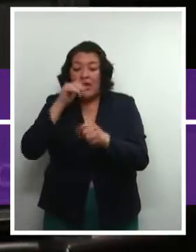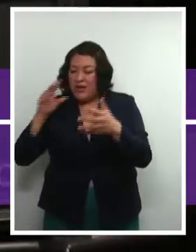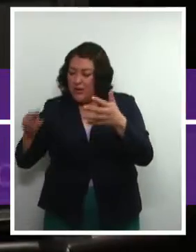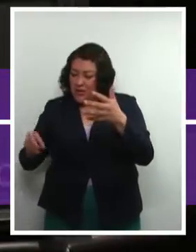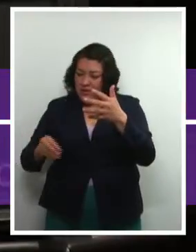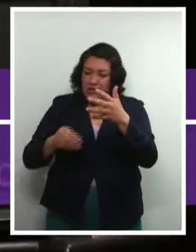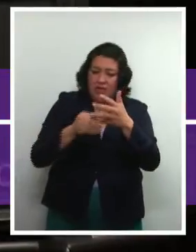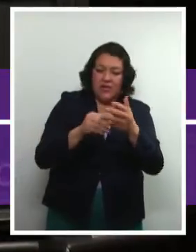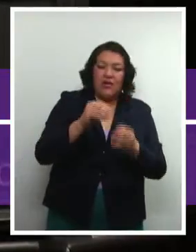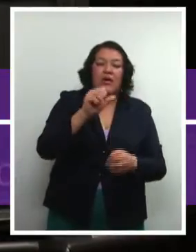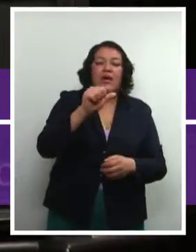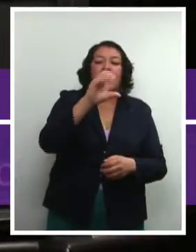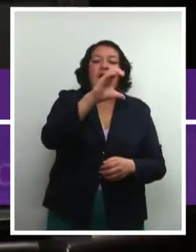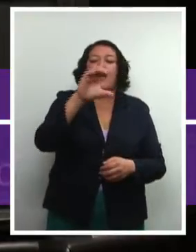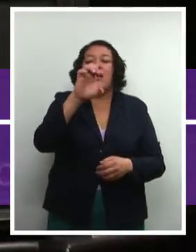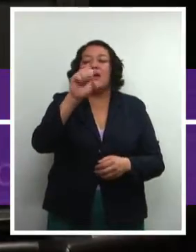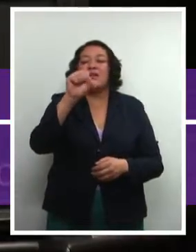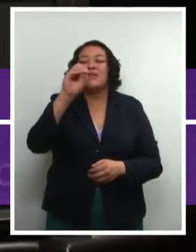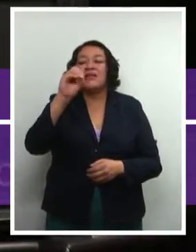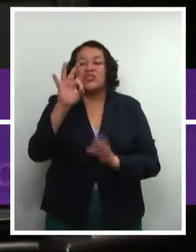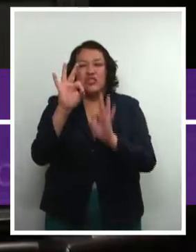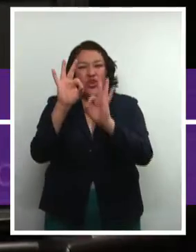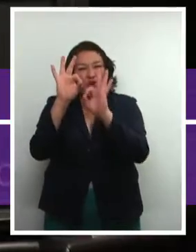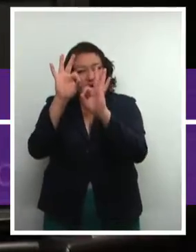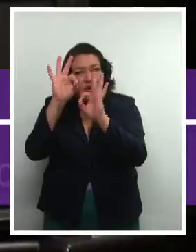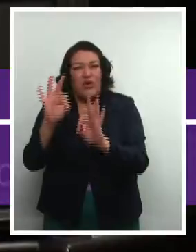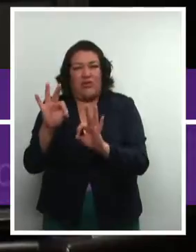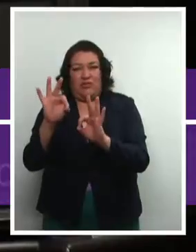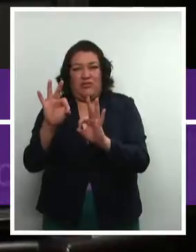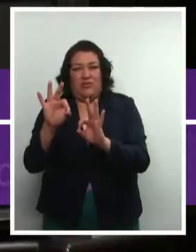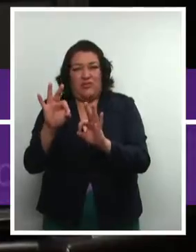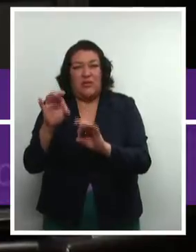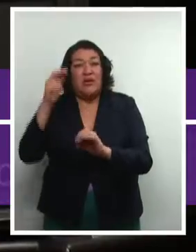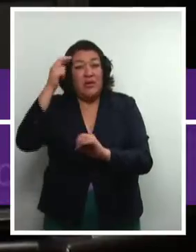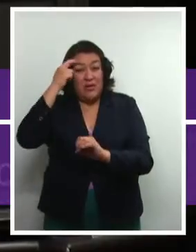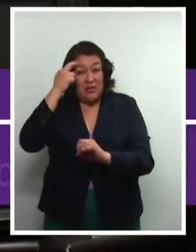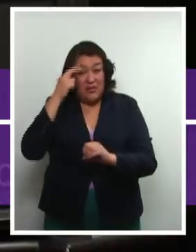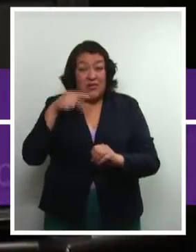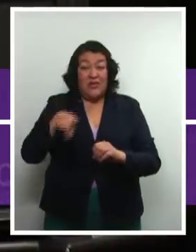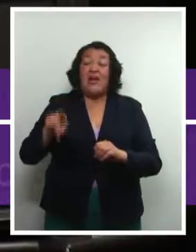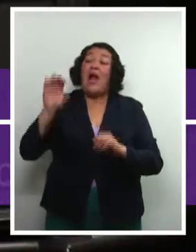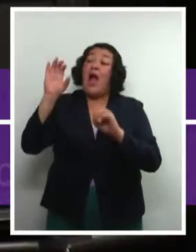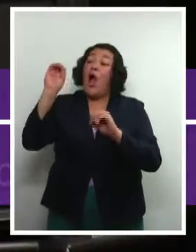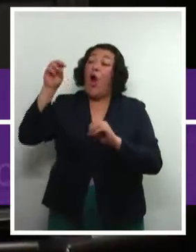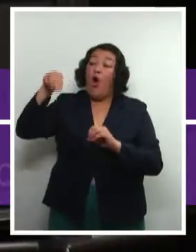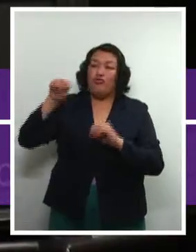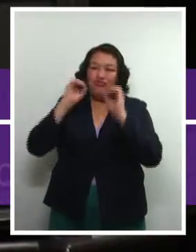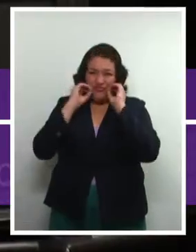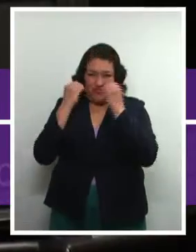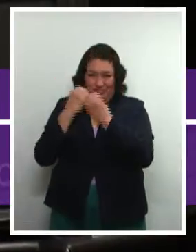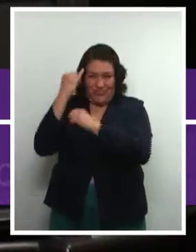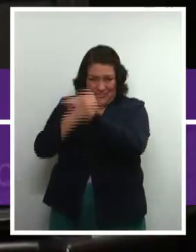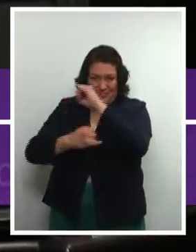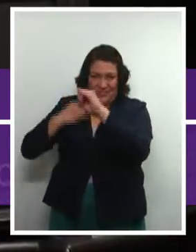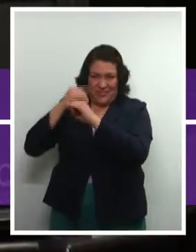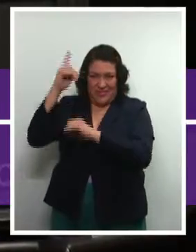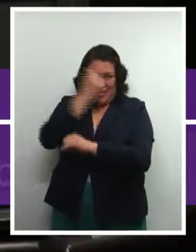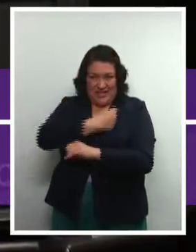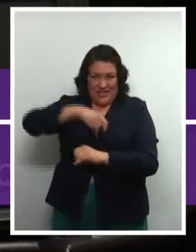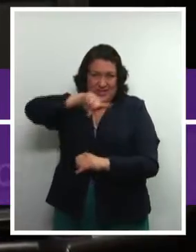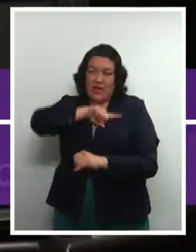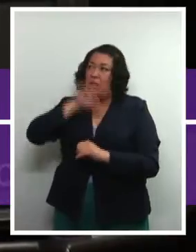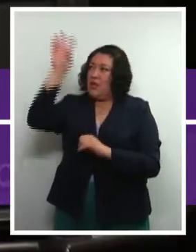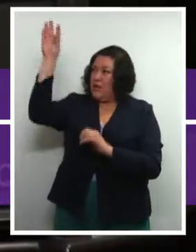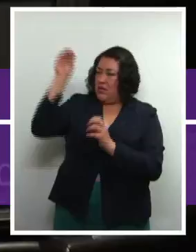concepto acceso óptimo de acuerdo a los estándares establecidos por la Organización Mundial de la Salud. De acuerdo a la